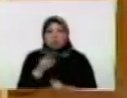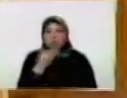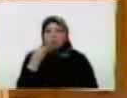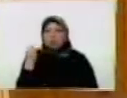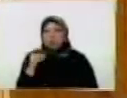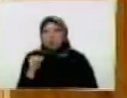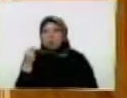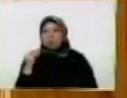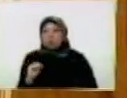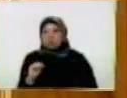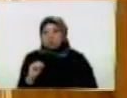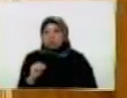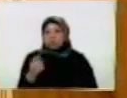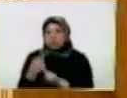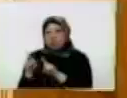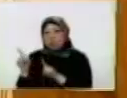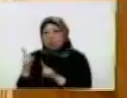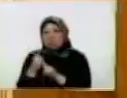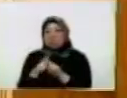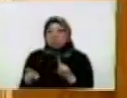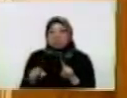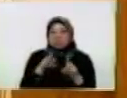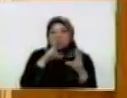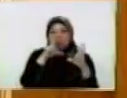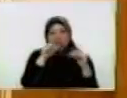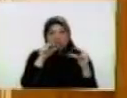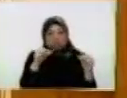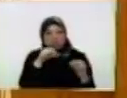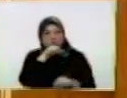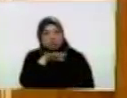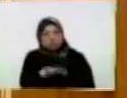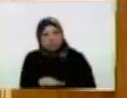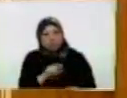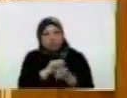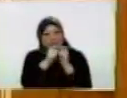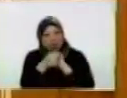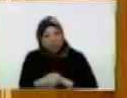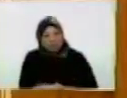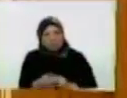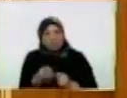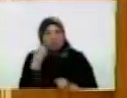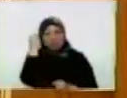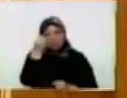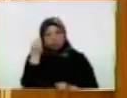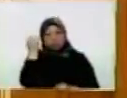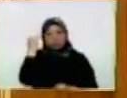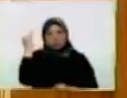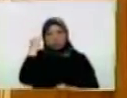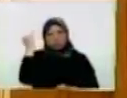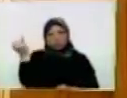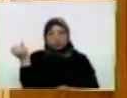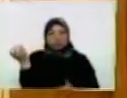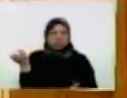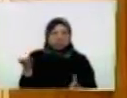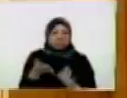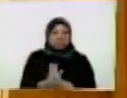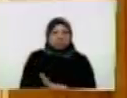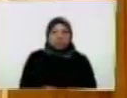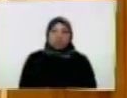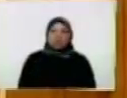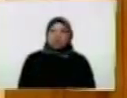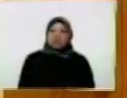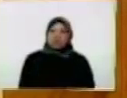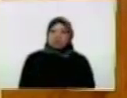pretenden hablarle al país desde otro enfoque de la historia. Y muchos,